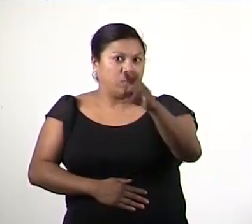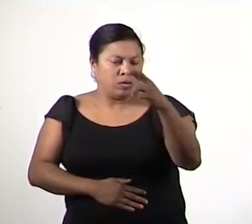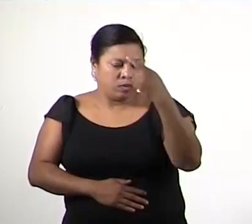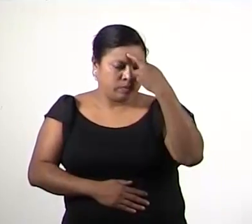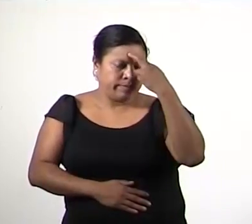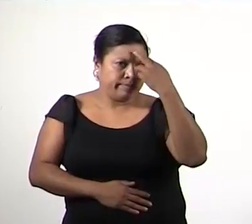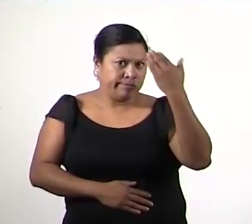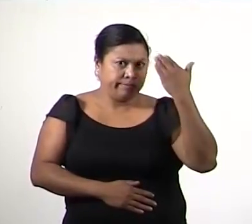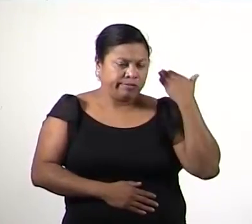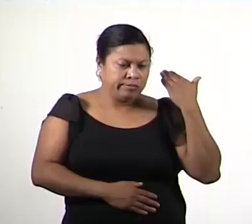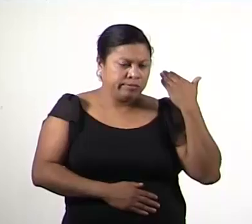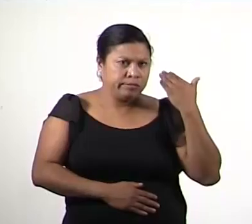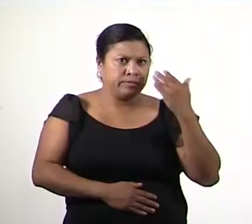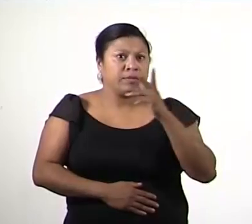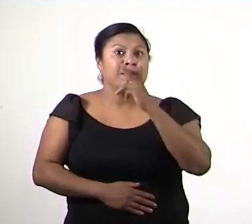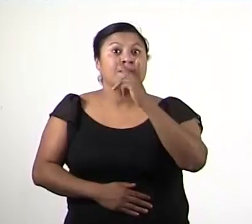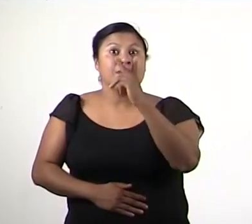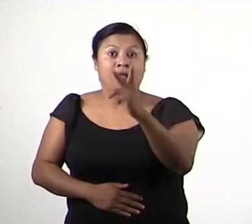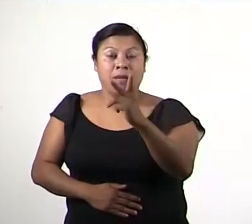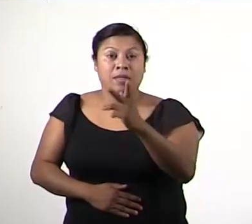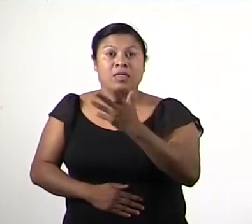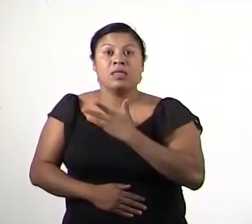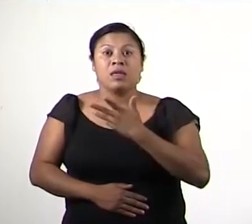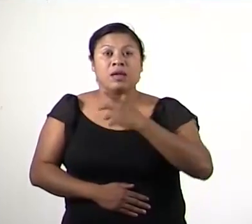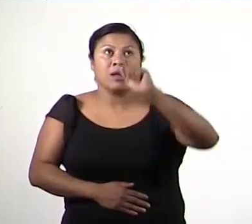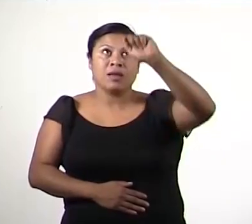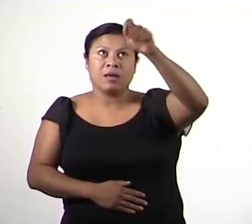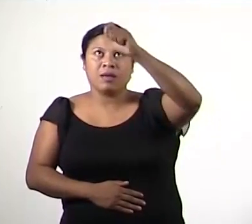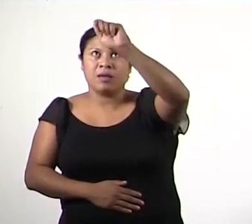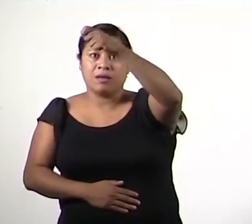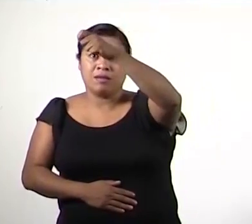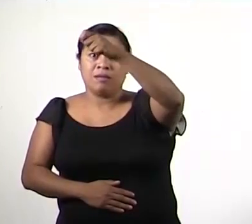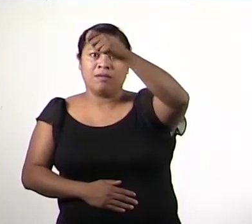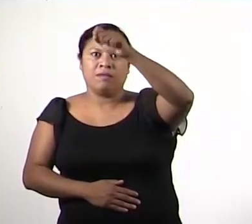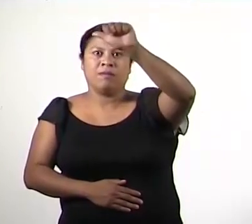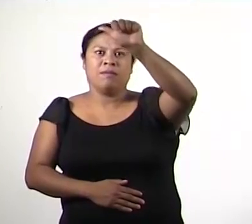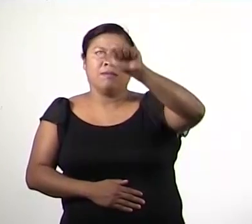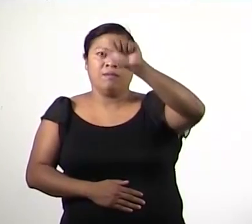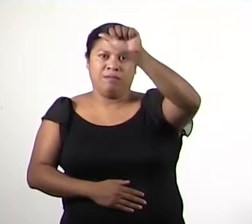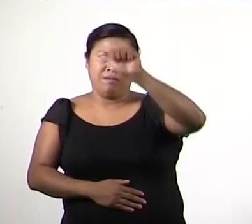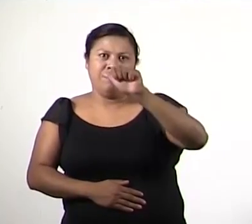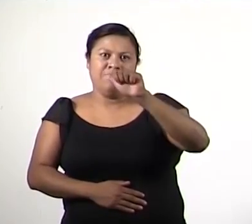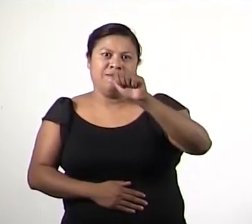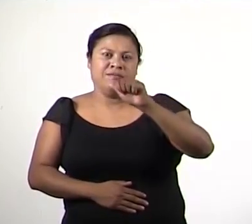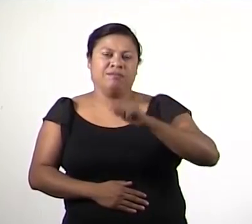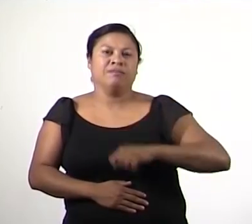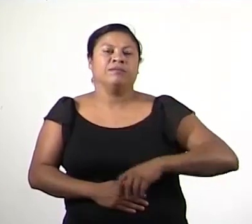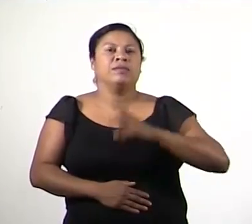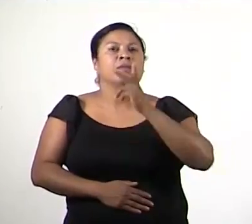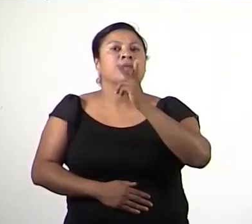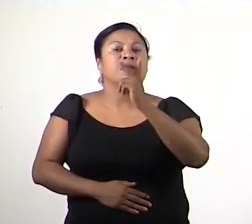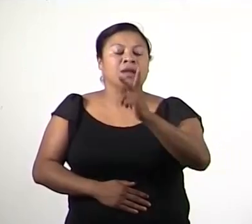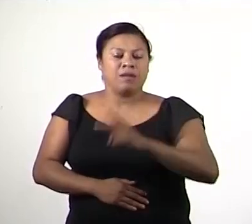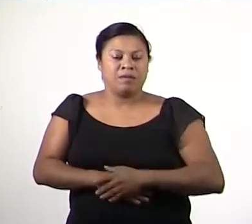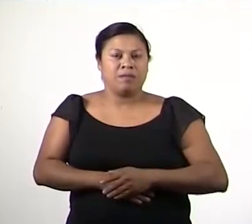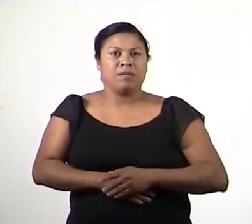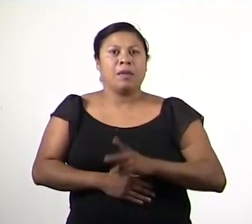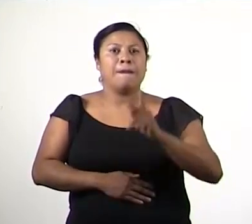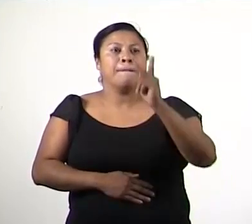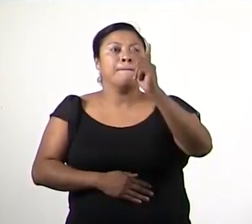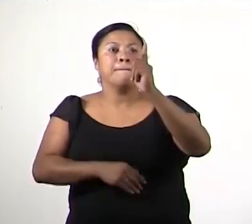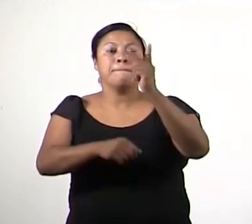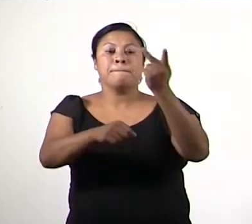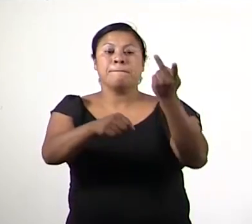Acuérdense que las palabras tienen acentos y la palabra